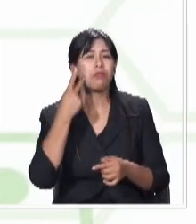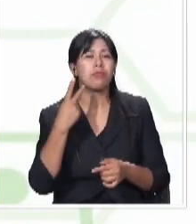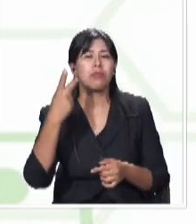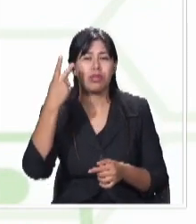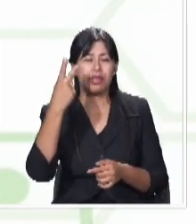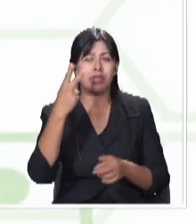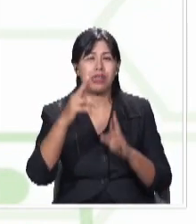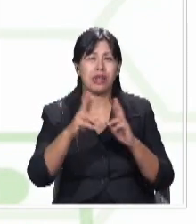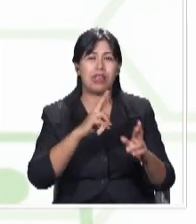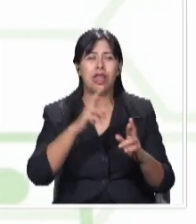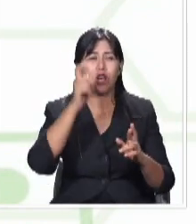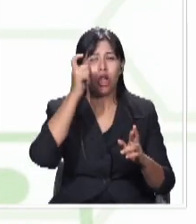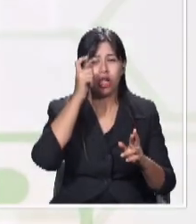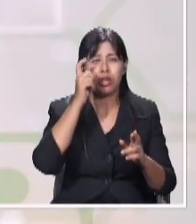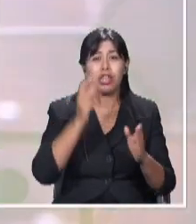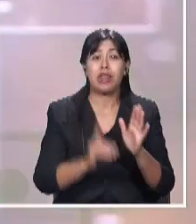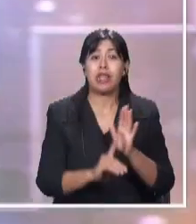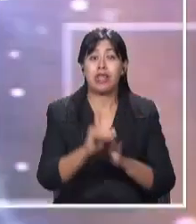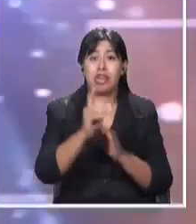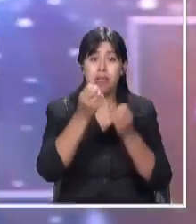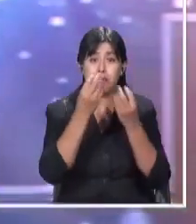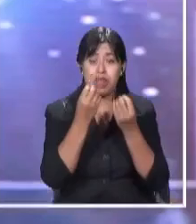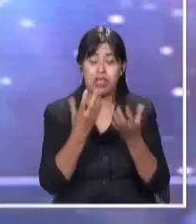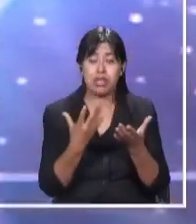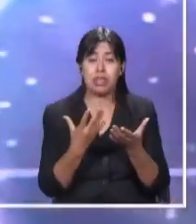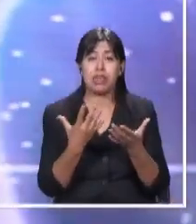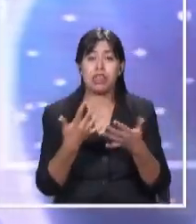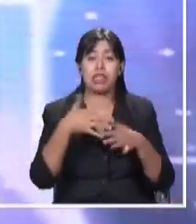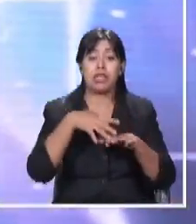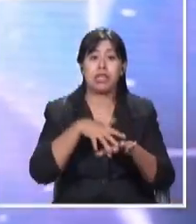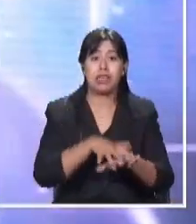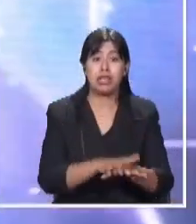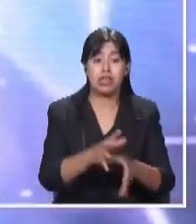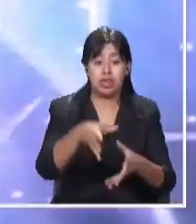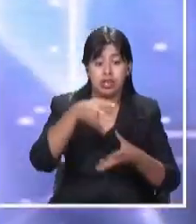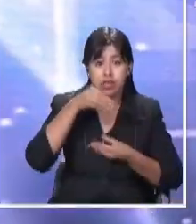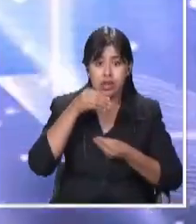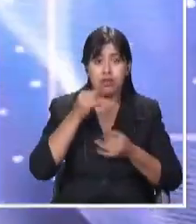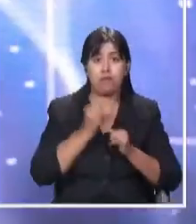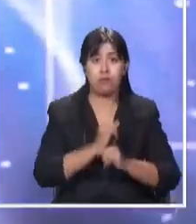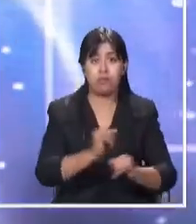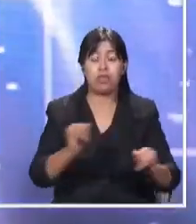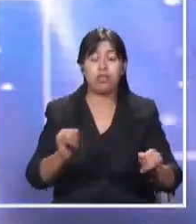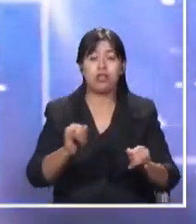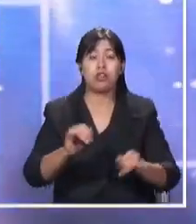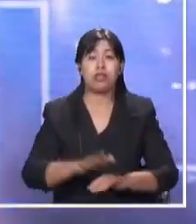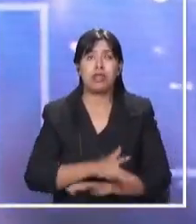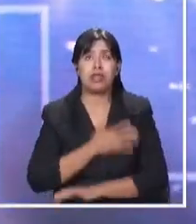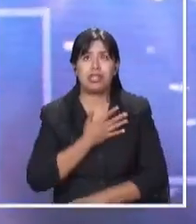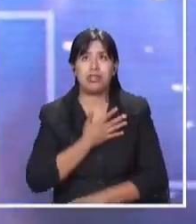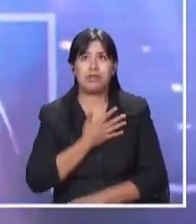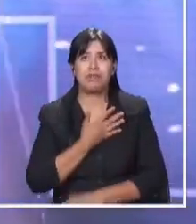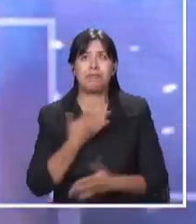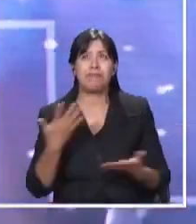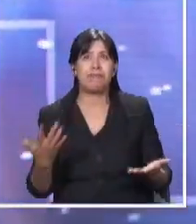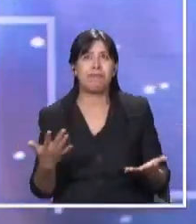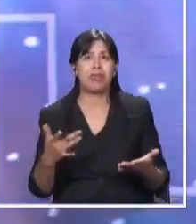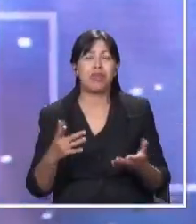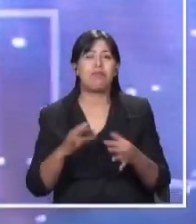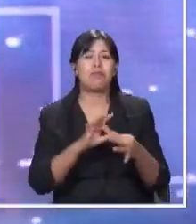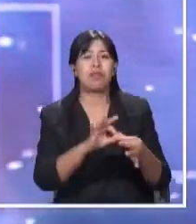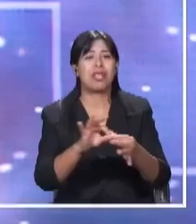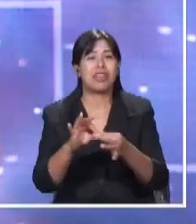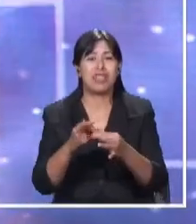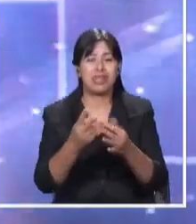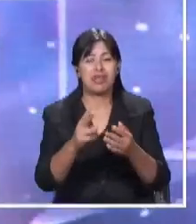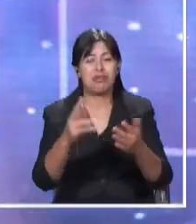el desarrollo del aprendizaje, la integración de información de sistemas sensoriales, etc. Así que con eso, muchas gracias